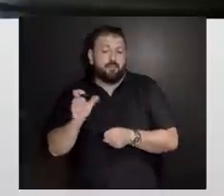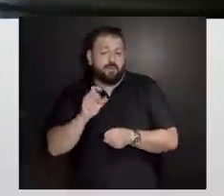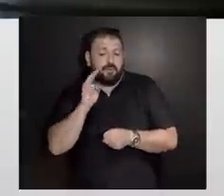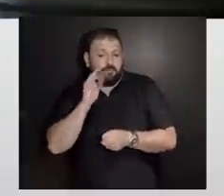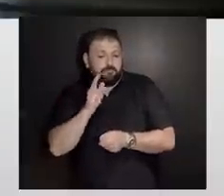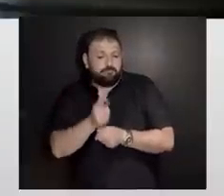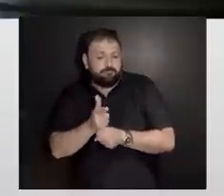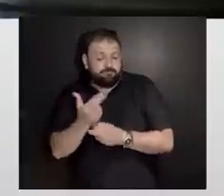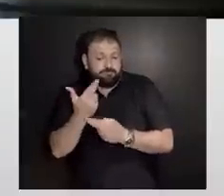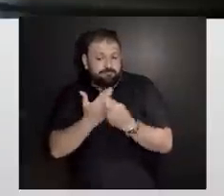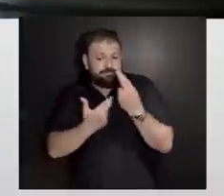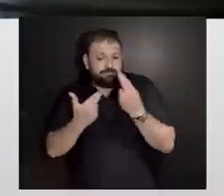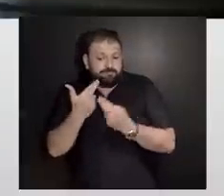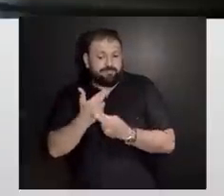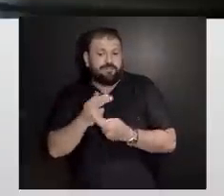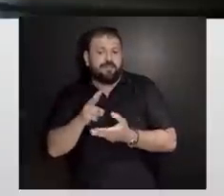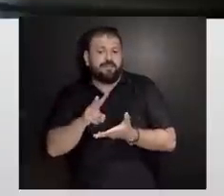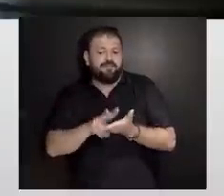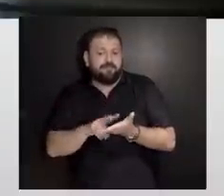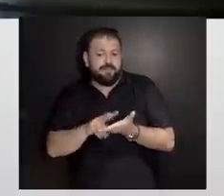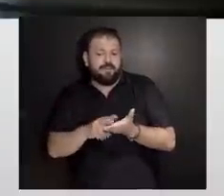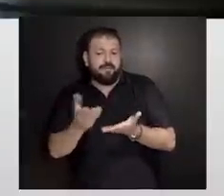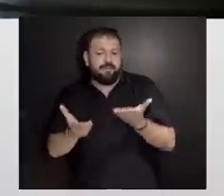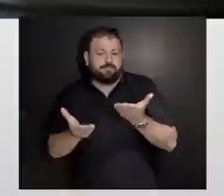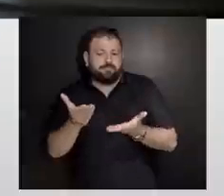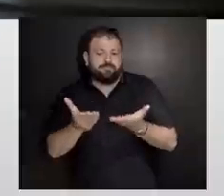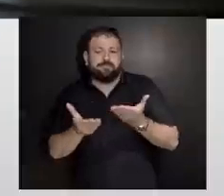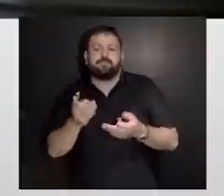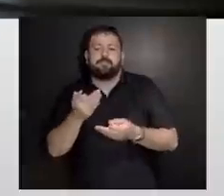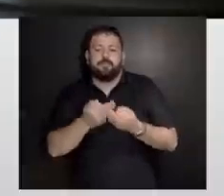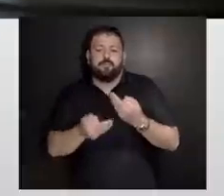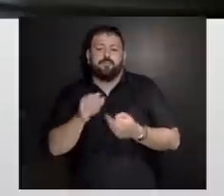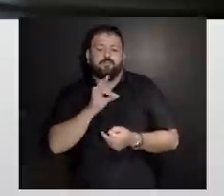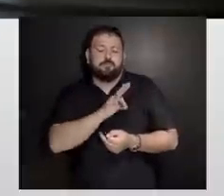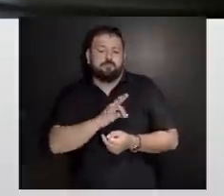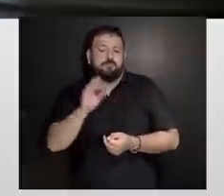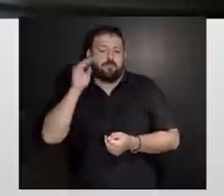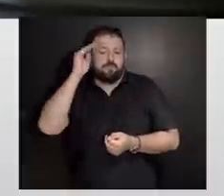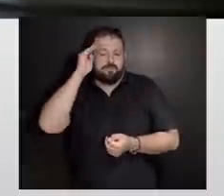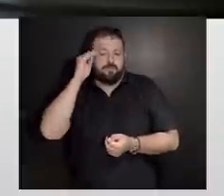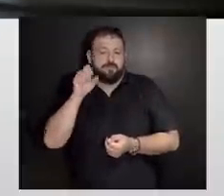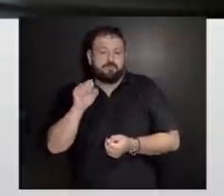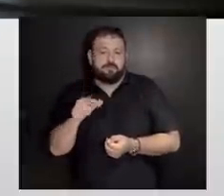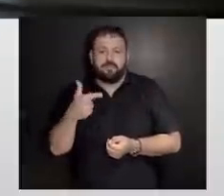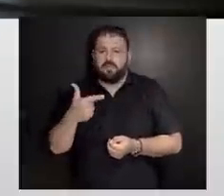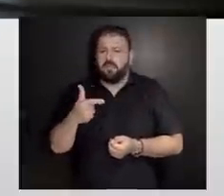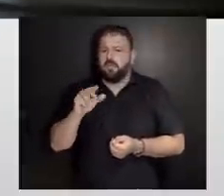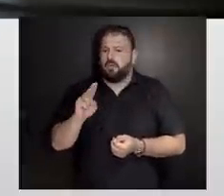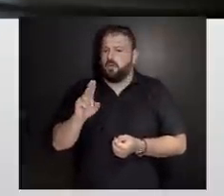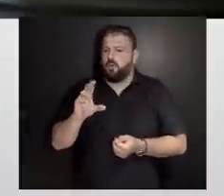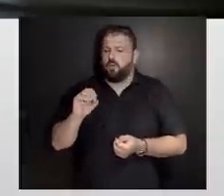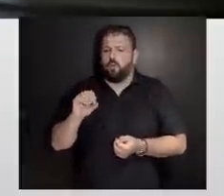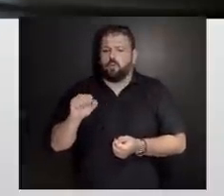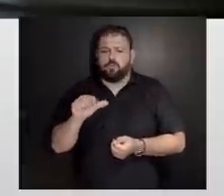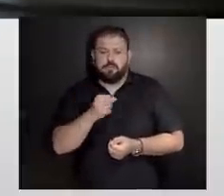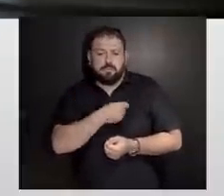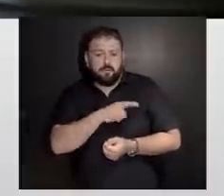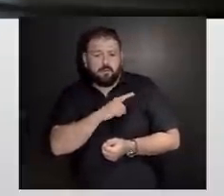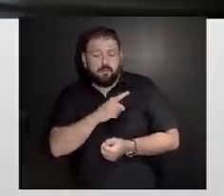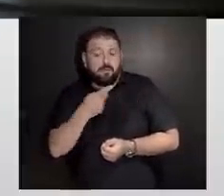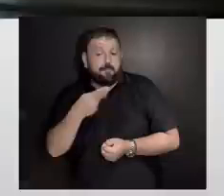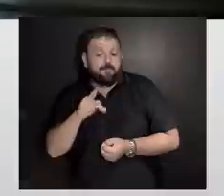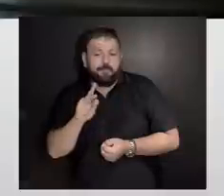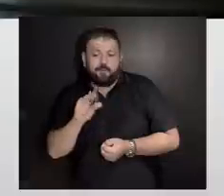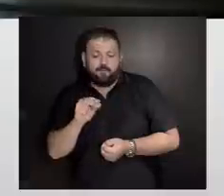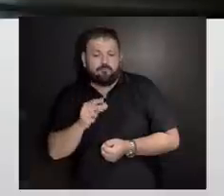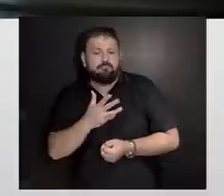estos valores de glucosa, nos podría dar un valor que podríamos pensar que es una glucosa saludable, pero no, o sea, tendremos